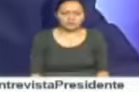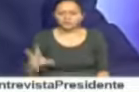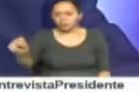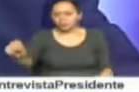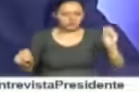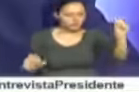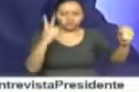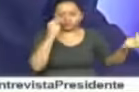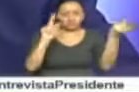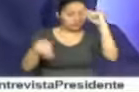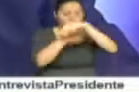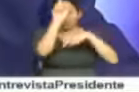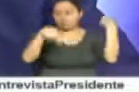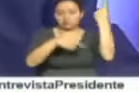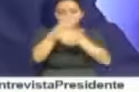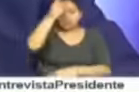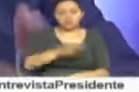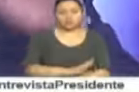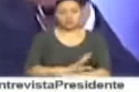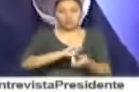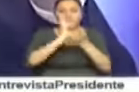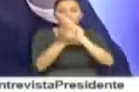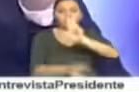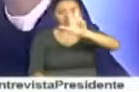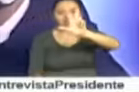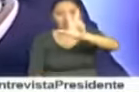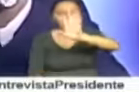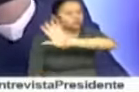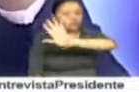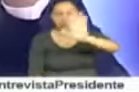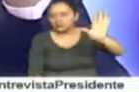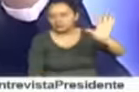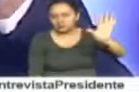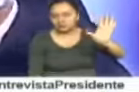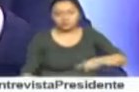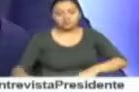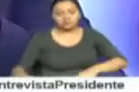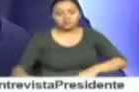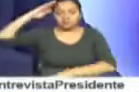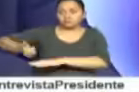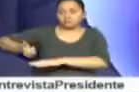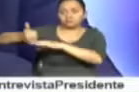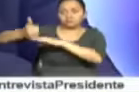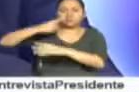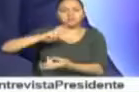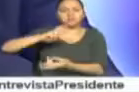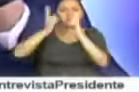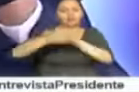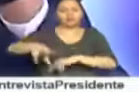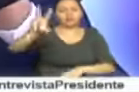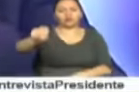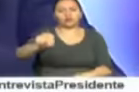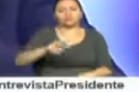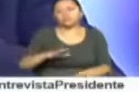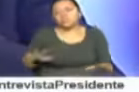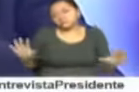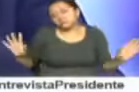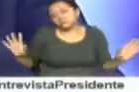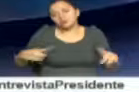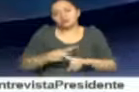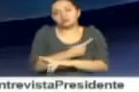Había muchos más, no las enviamos, solo enviamos estas tres. Y de repente el comandante del ejército sale reclamando por esta reforma. O sea, me parece una